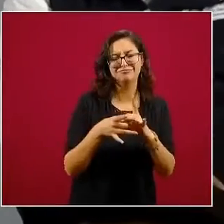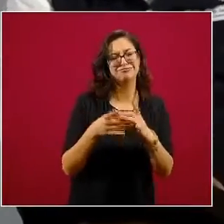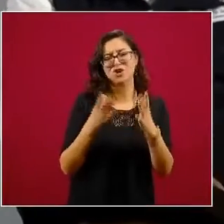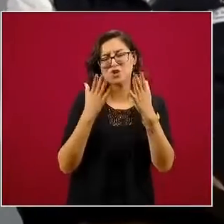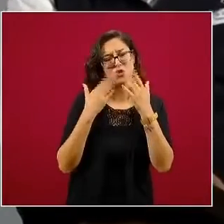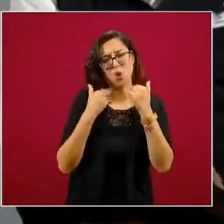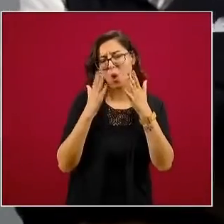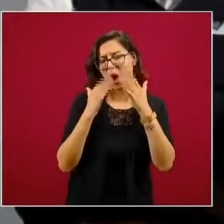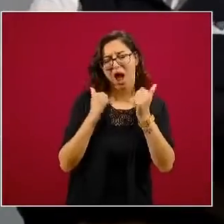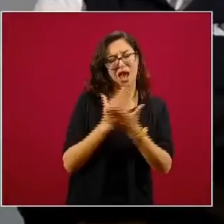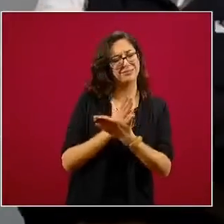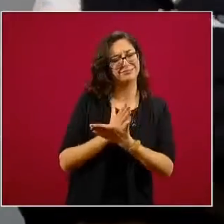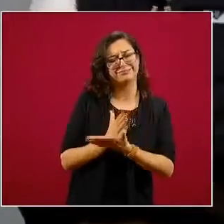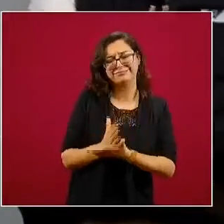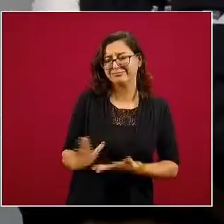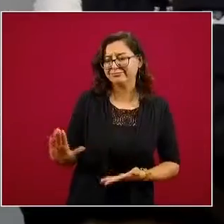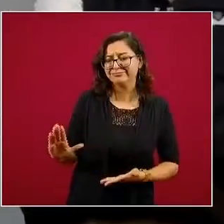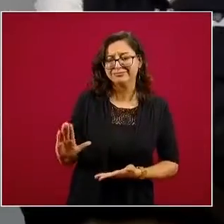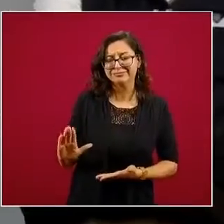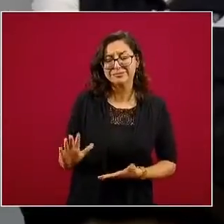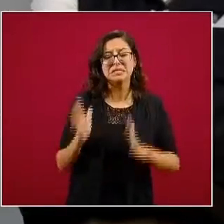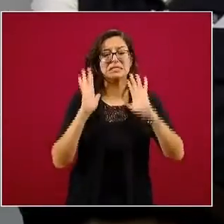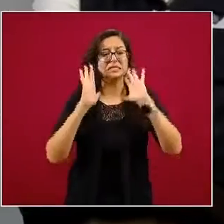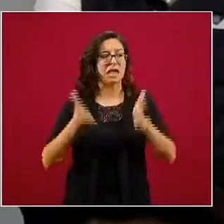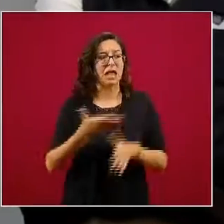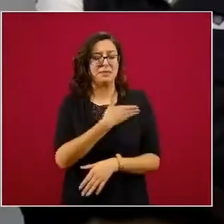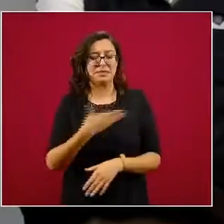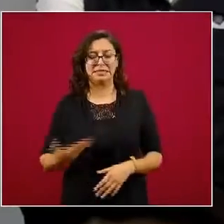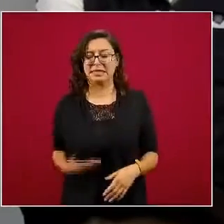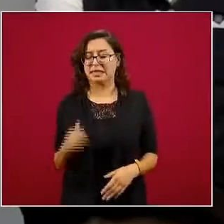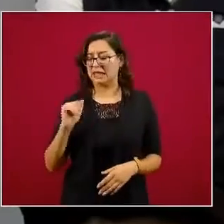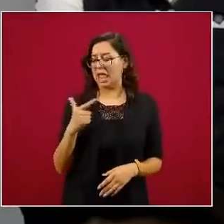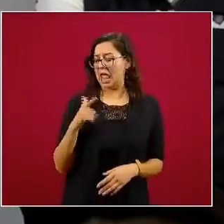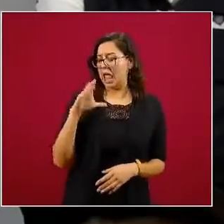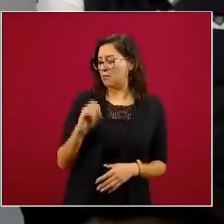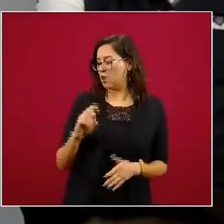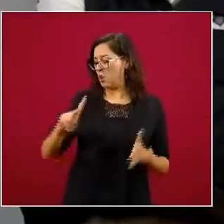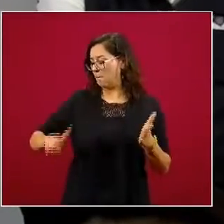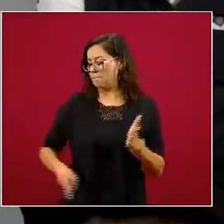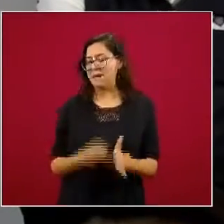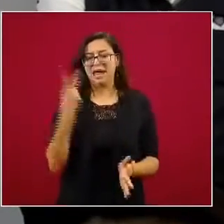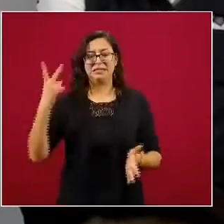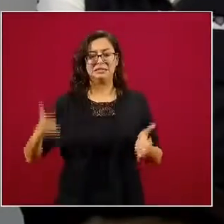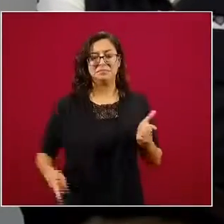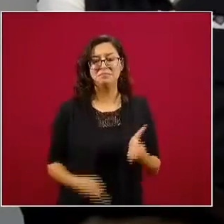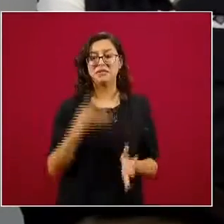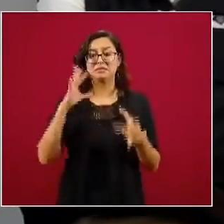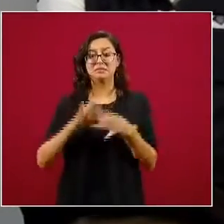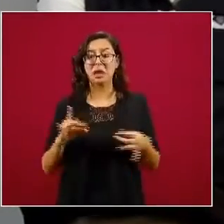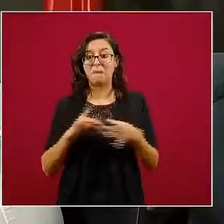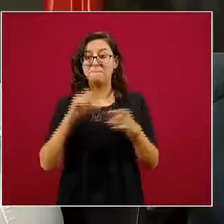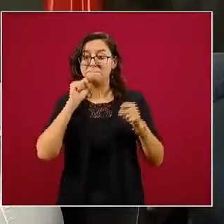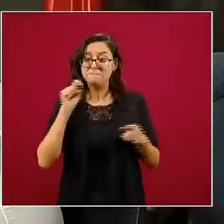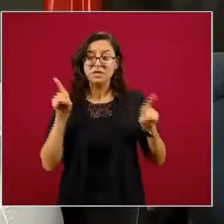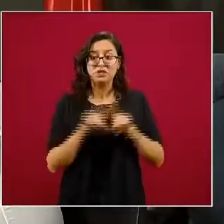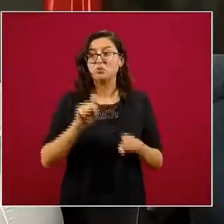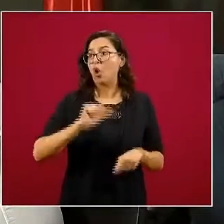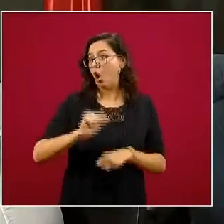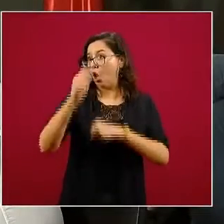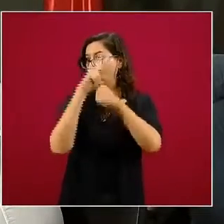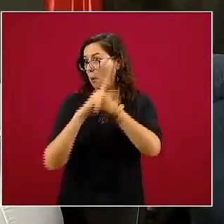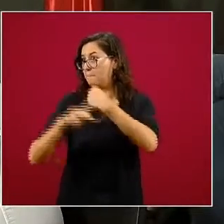inquietudes, pero le seguimos expresando nuestro absoluto respeto en tanto que son los titulares del poder constitucional de las